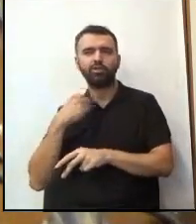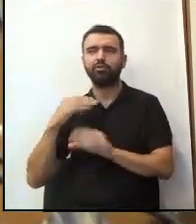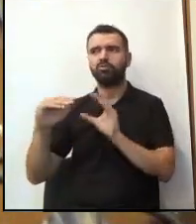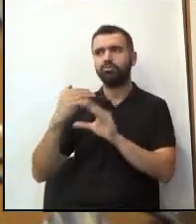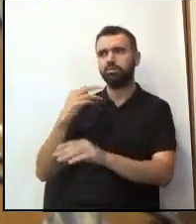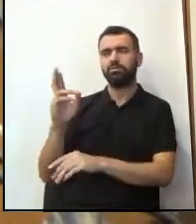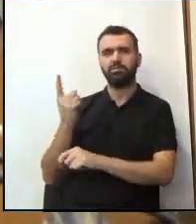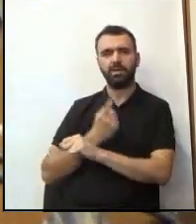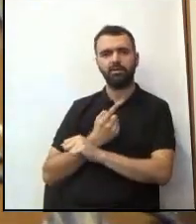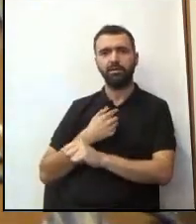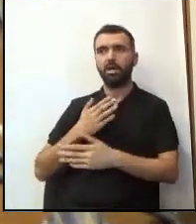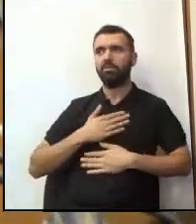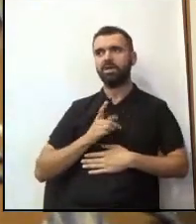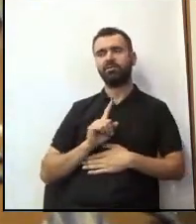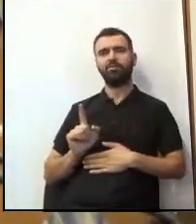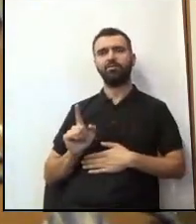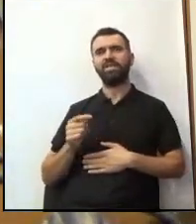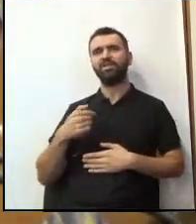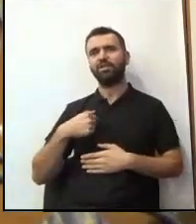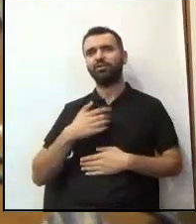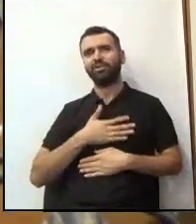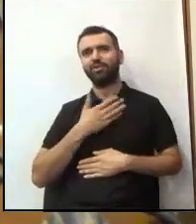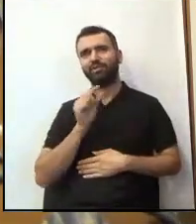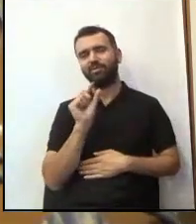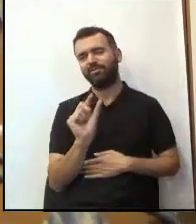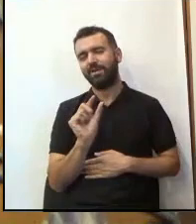rápido y a mí no. Entonces siento como